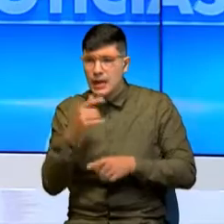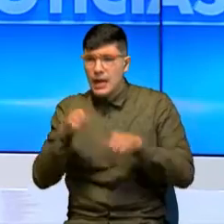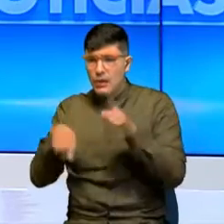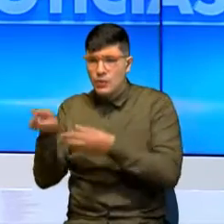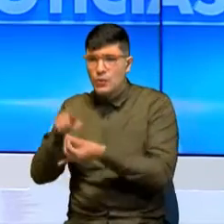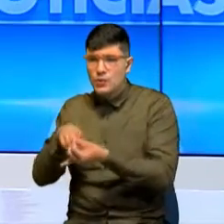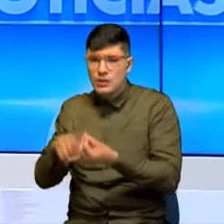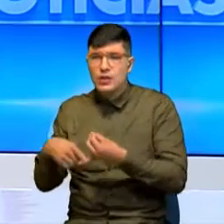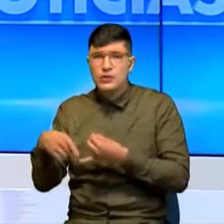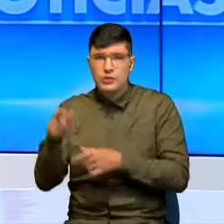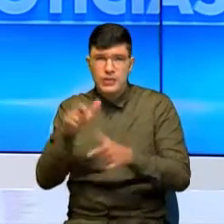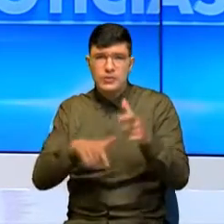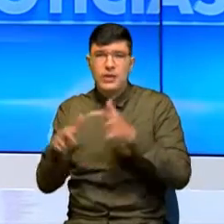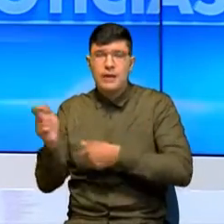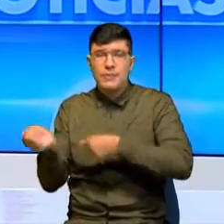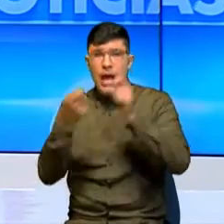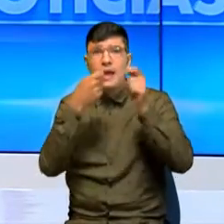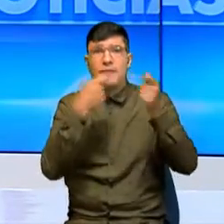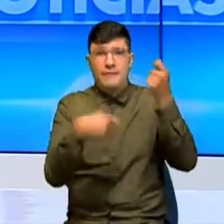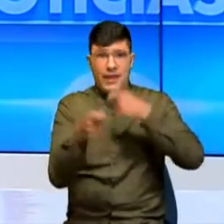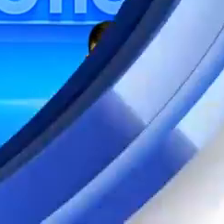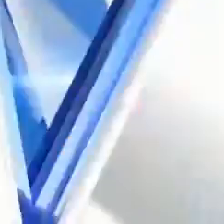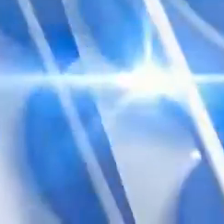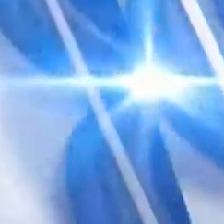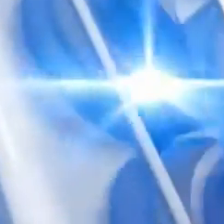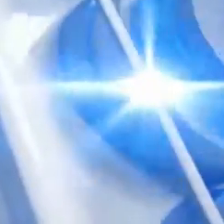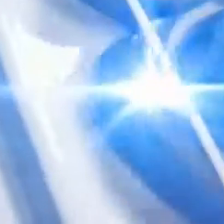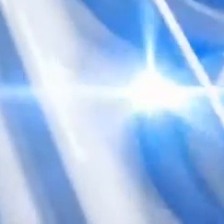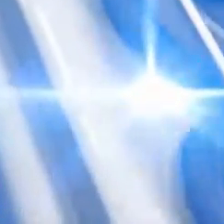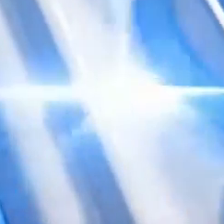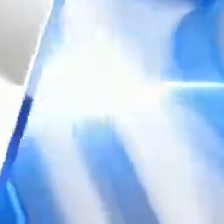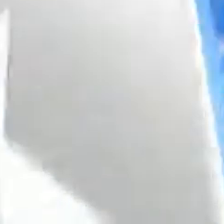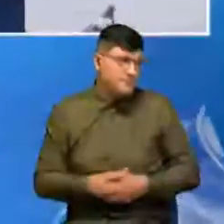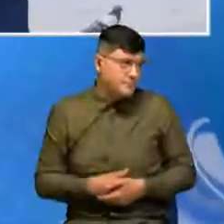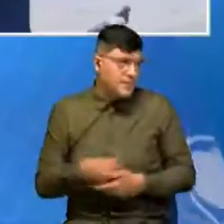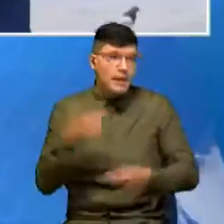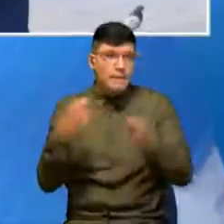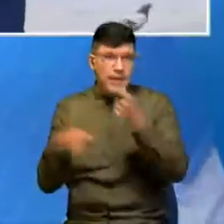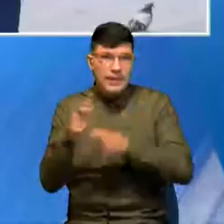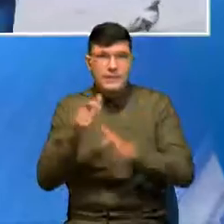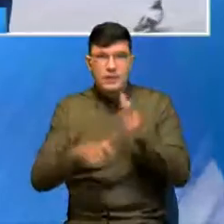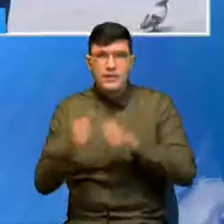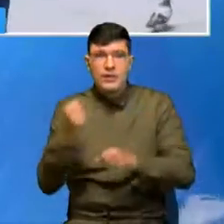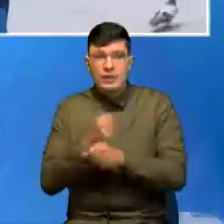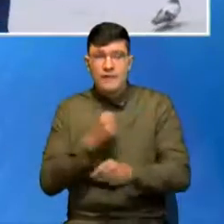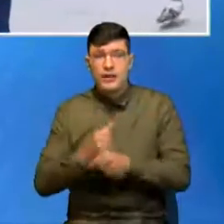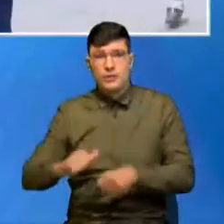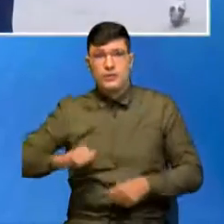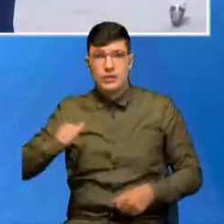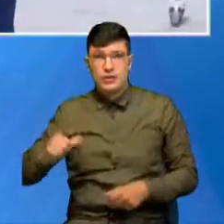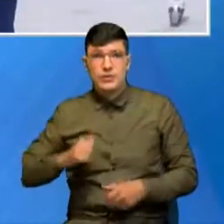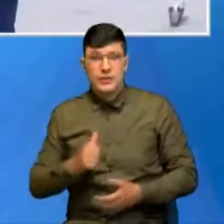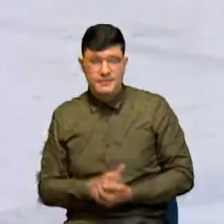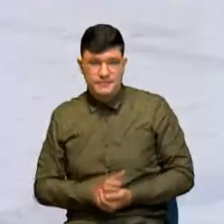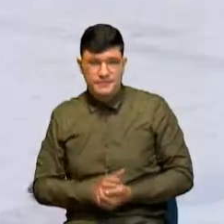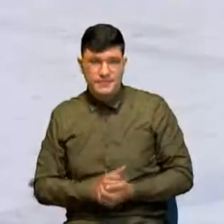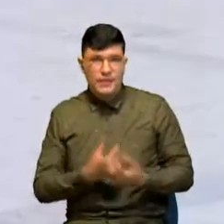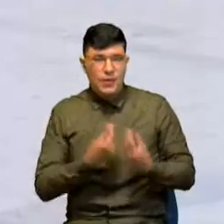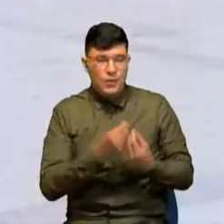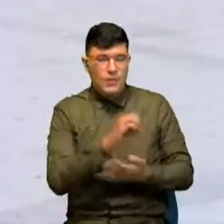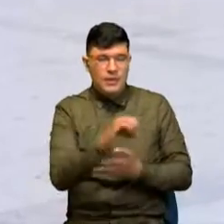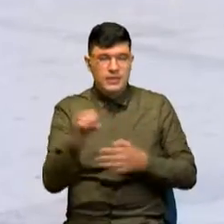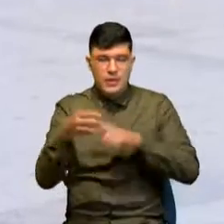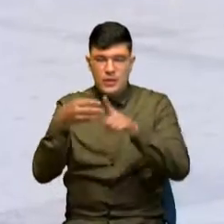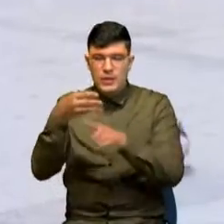es el panorama del departamento cuáles son esas cifras buenas tardes compañeros qué tal buenas tardes pues son tres casos confirmados